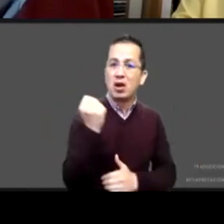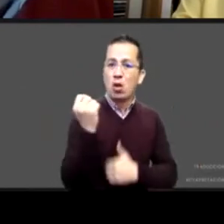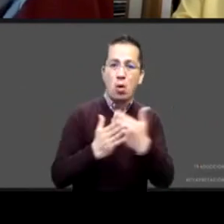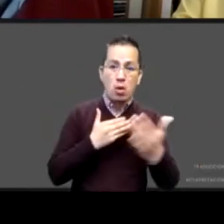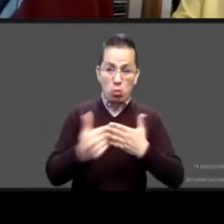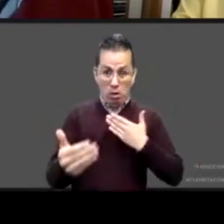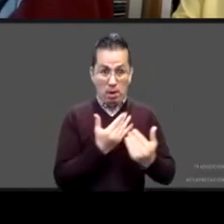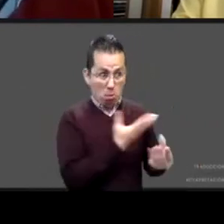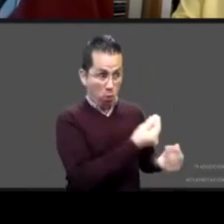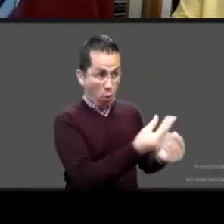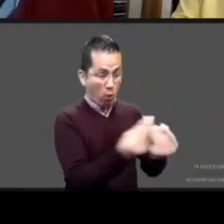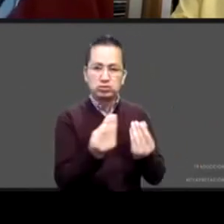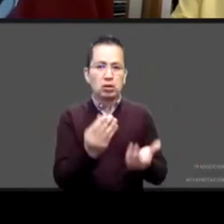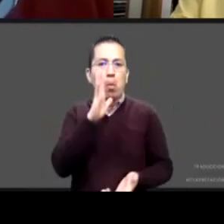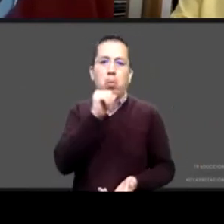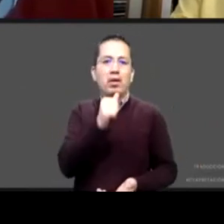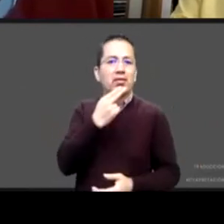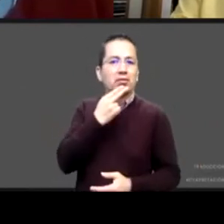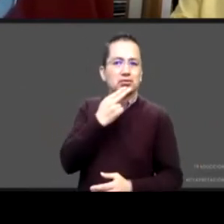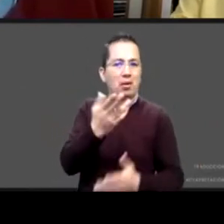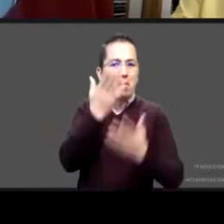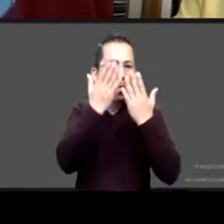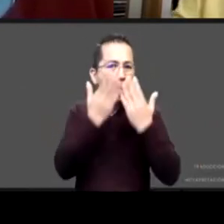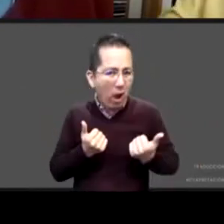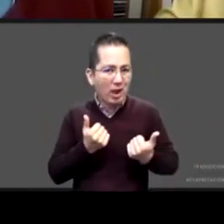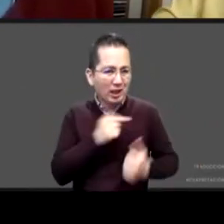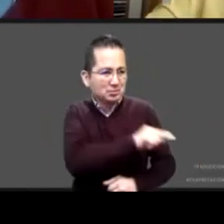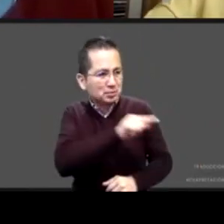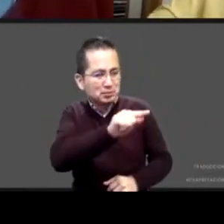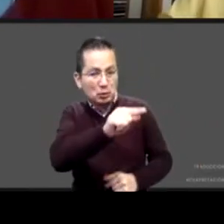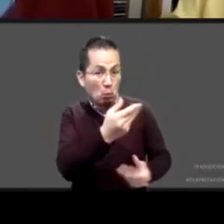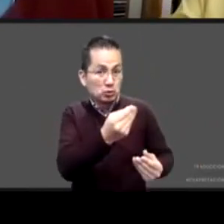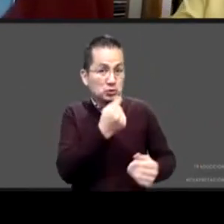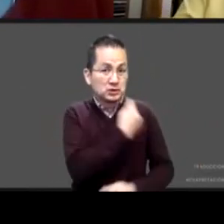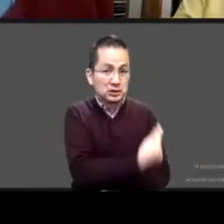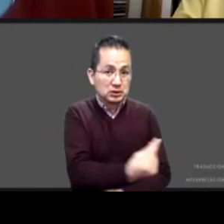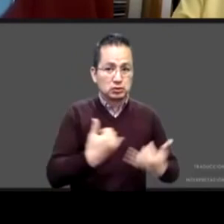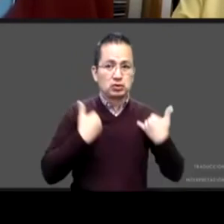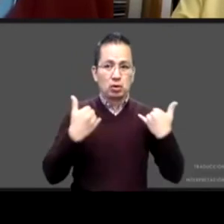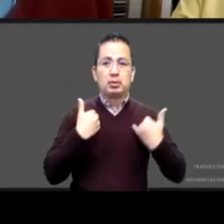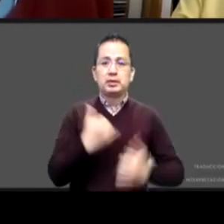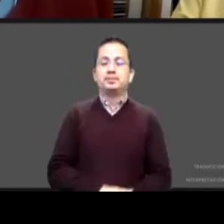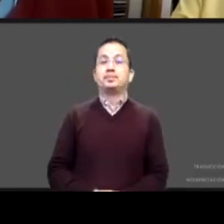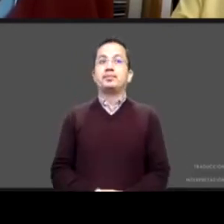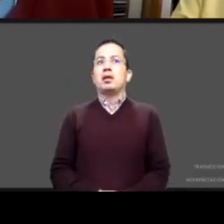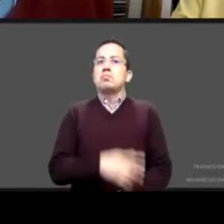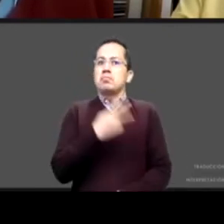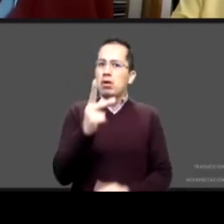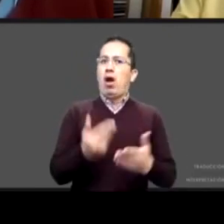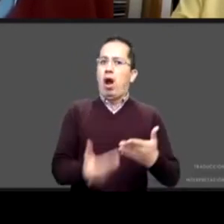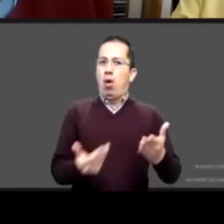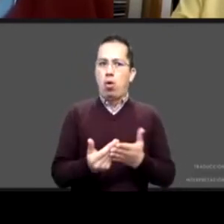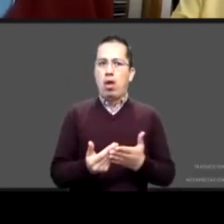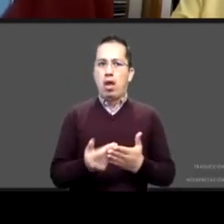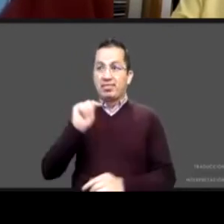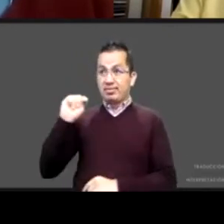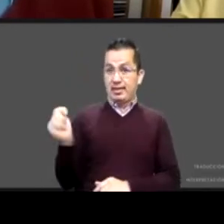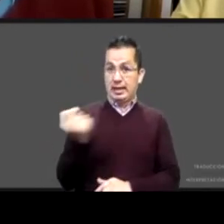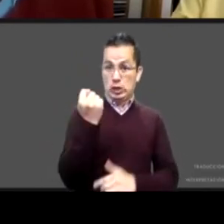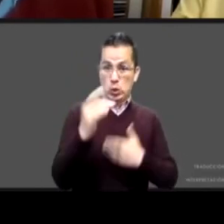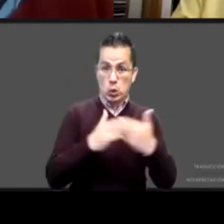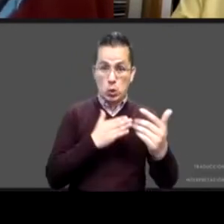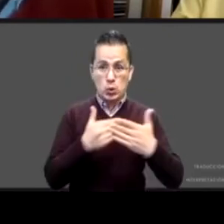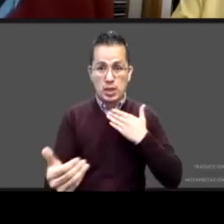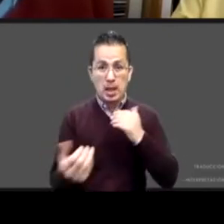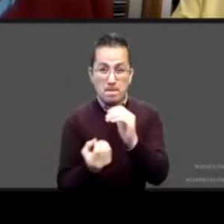esto, creemos que el uso de las nuevas tecnologías ha llegado, se está imponiendo y va a ser a una gran